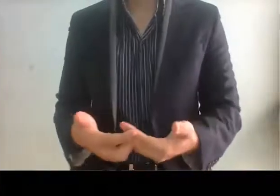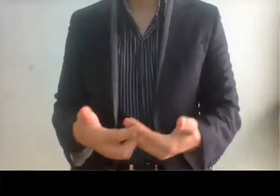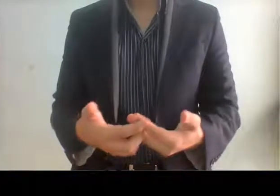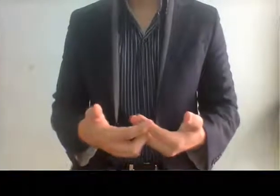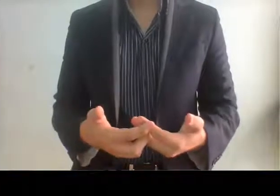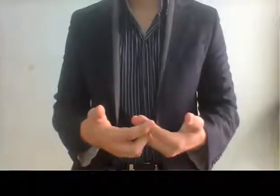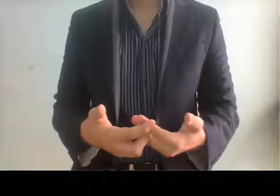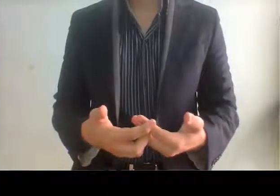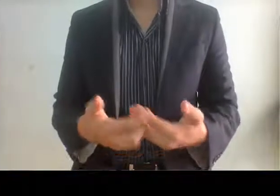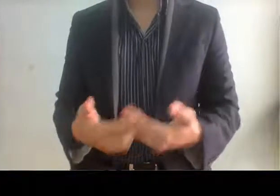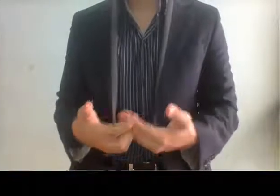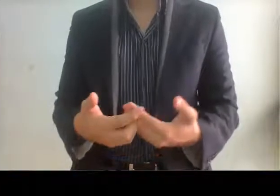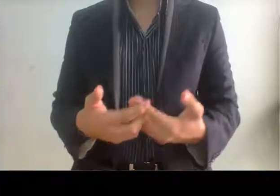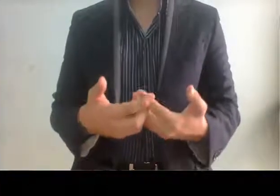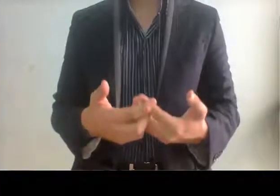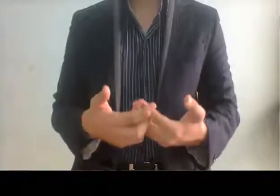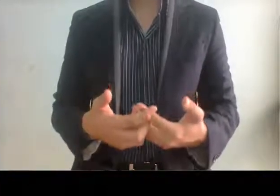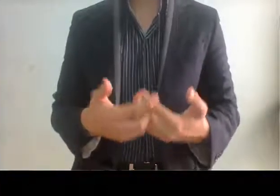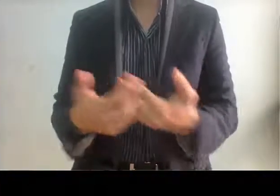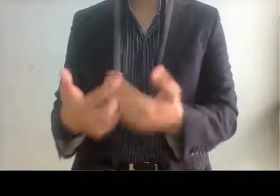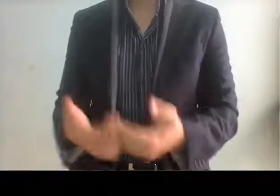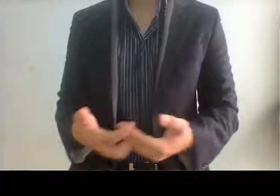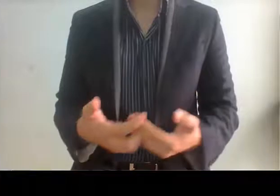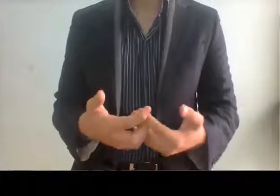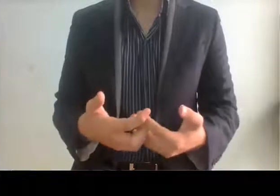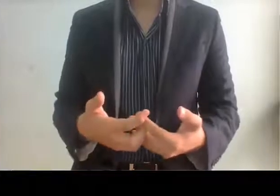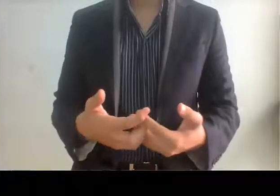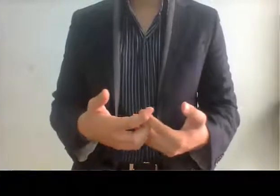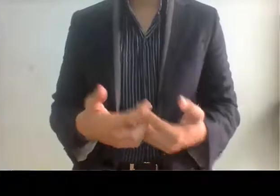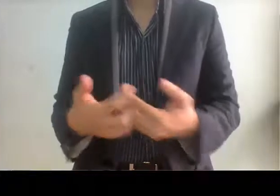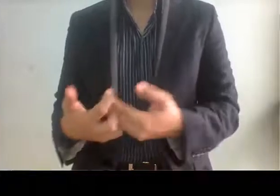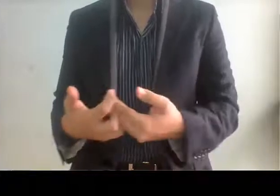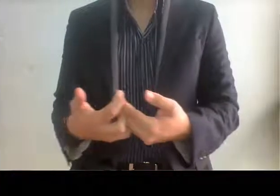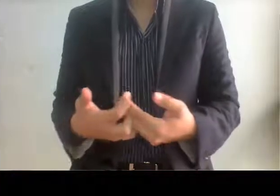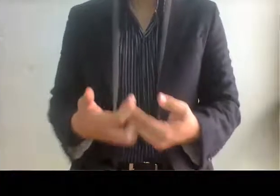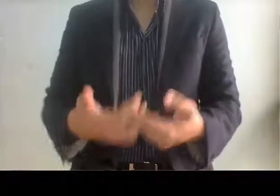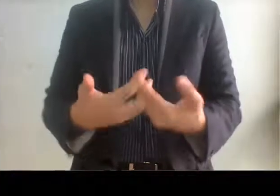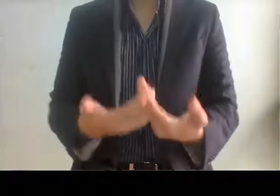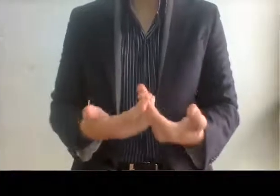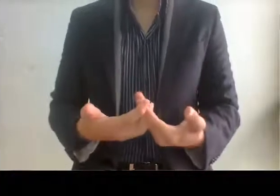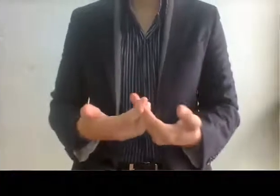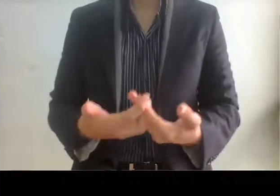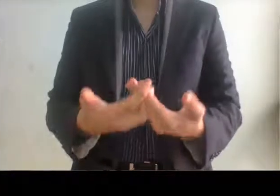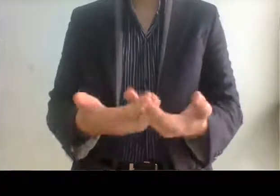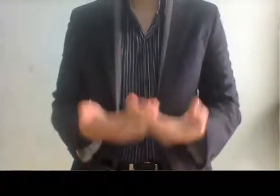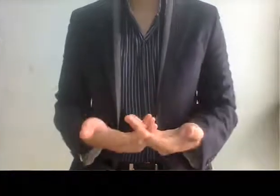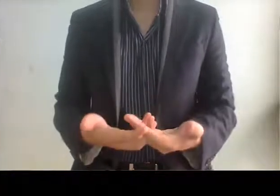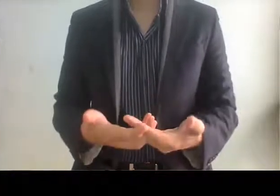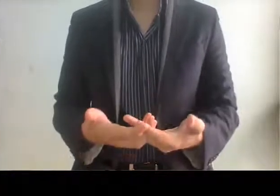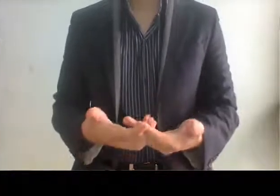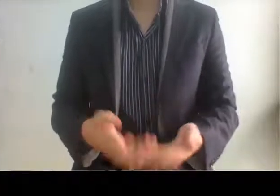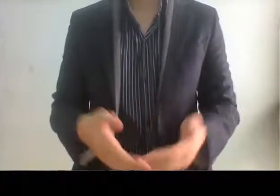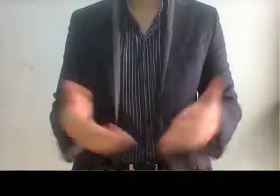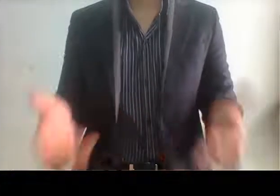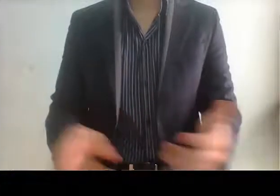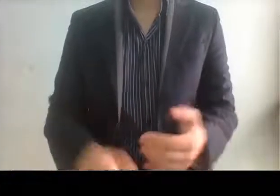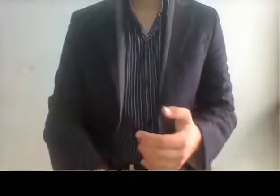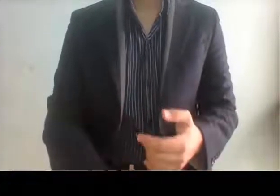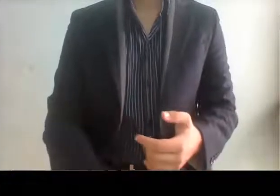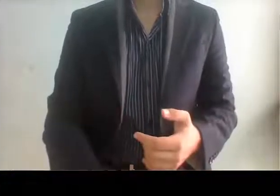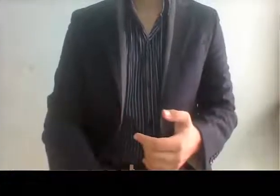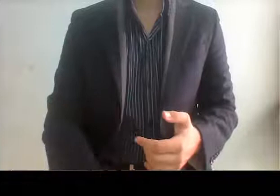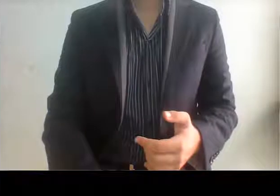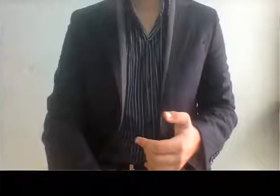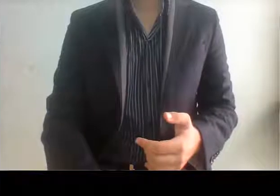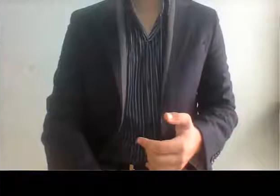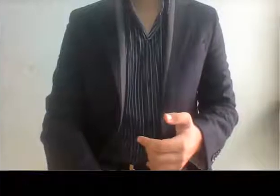de salud, sino para demostrar que los mexicanos pueden hacer muchas cosas y si el gobierno los apoya, pues aún mejor. Es excelente,